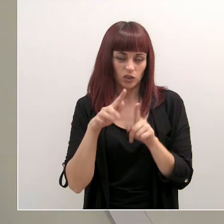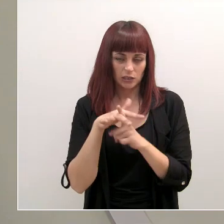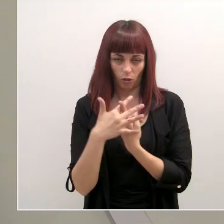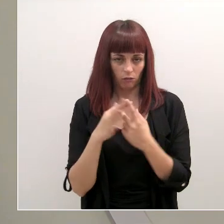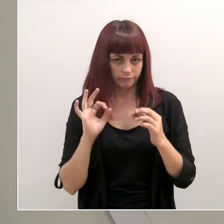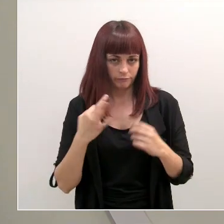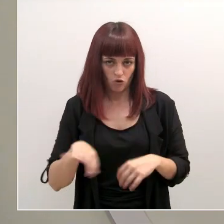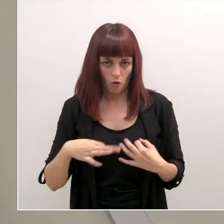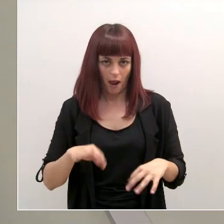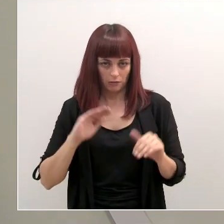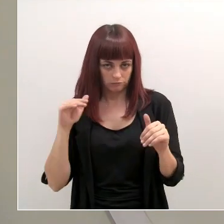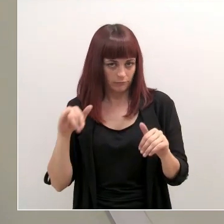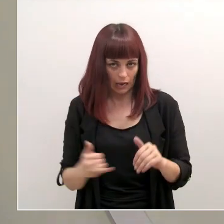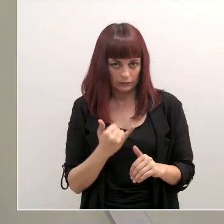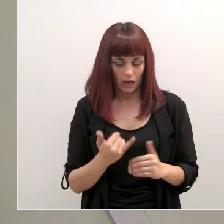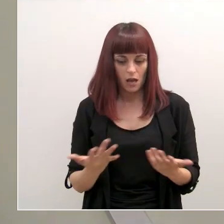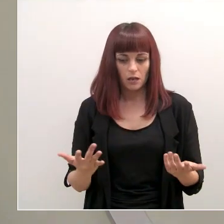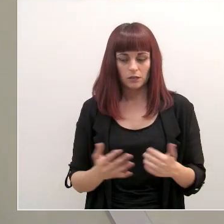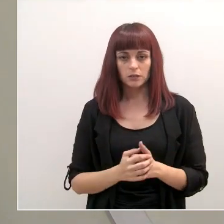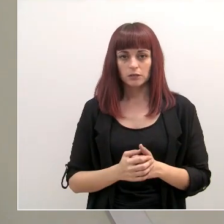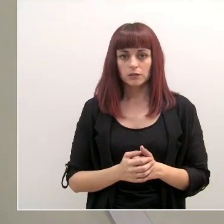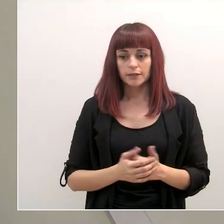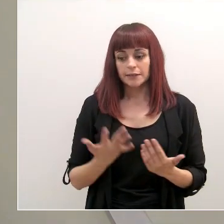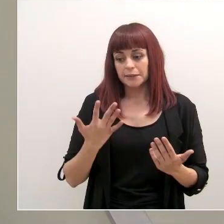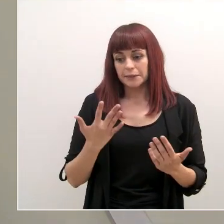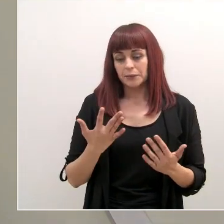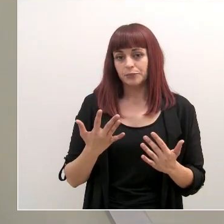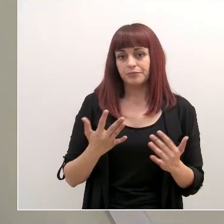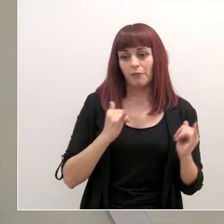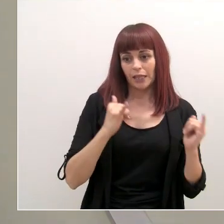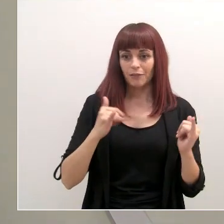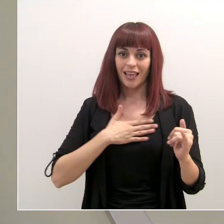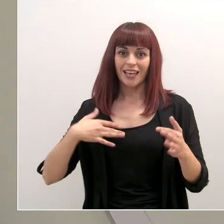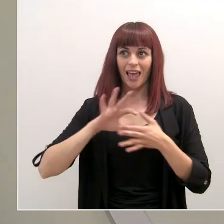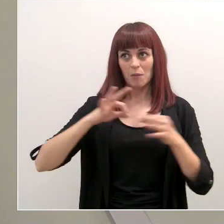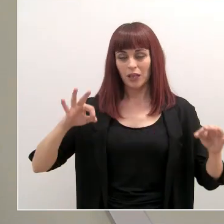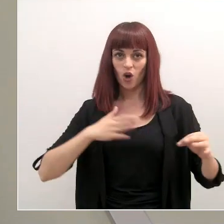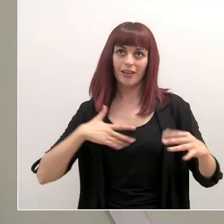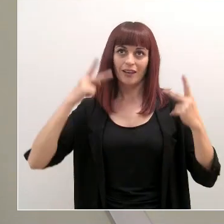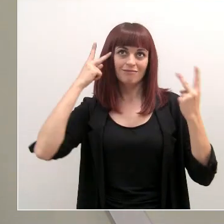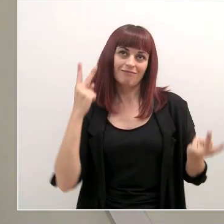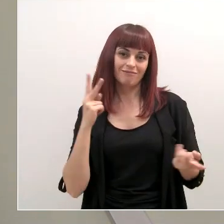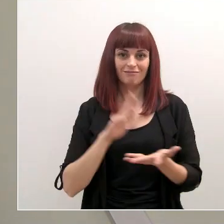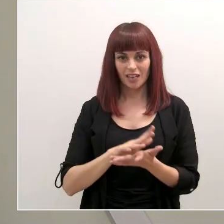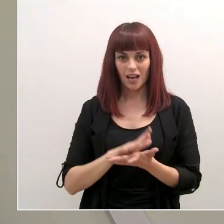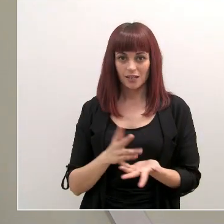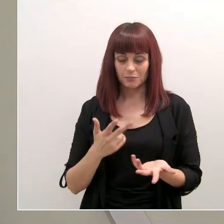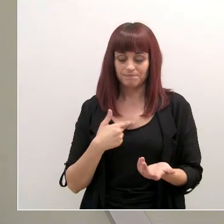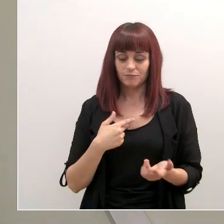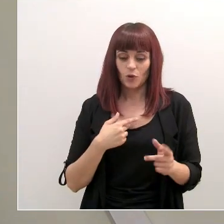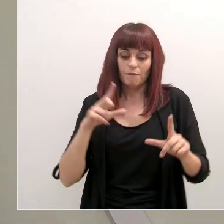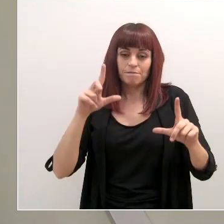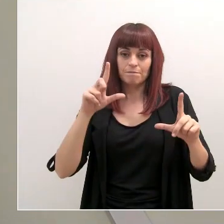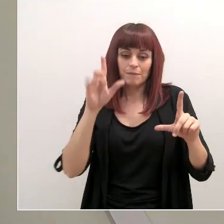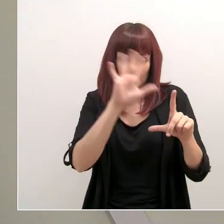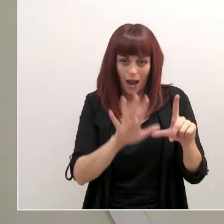situaciones, y entendemos también pues que se salga y uno quiera pues estar con los amigos y relajarse. Pues son determinadas imágenes que nos llegan